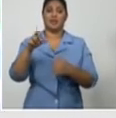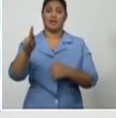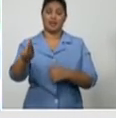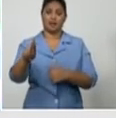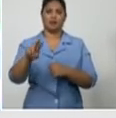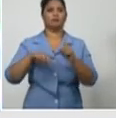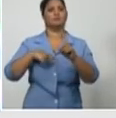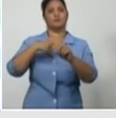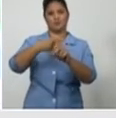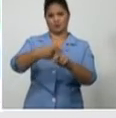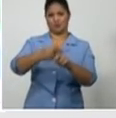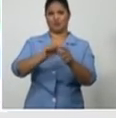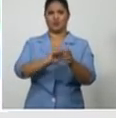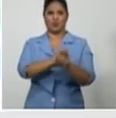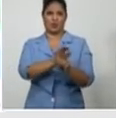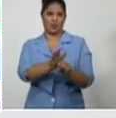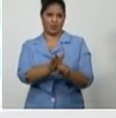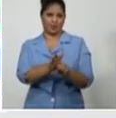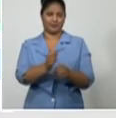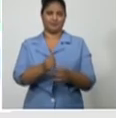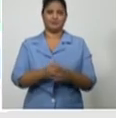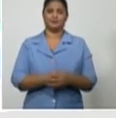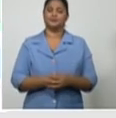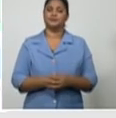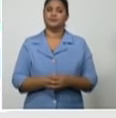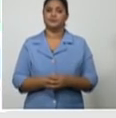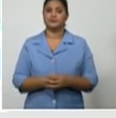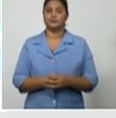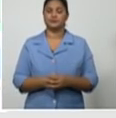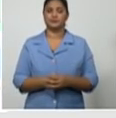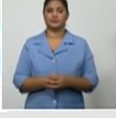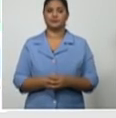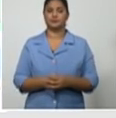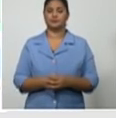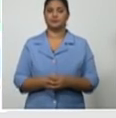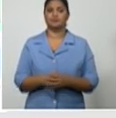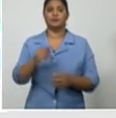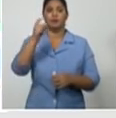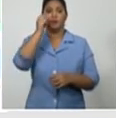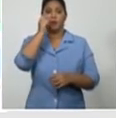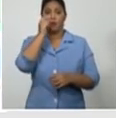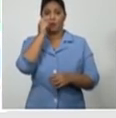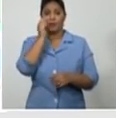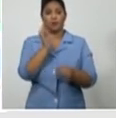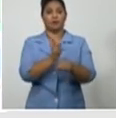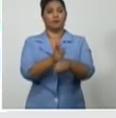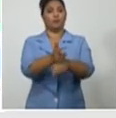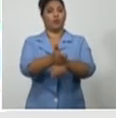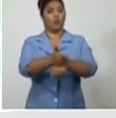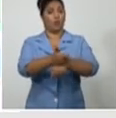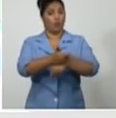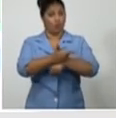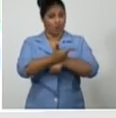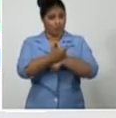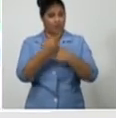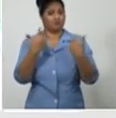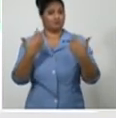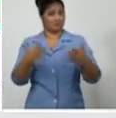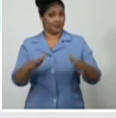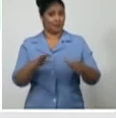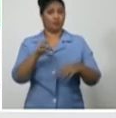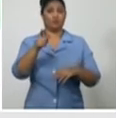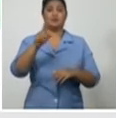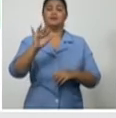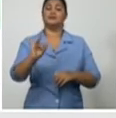COVID. Este paciente, hay que decir que tuvo una estadía prolongada, 17 días ingresado, por